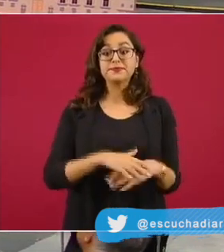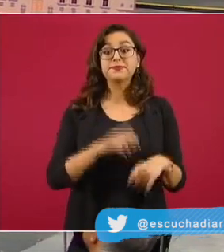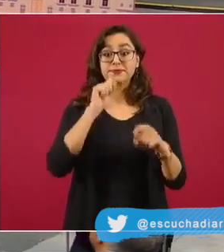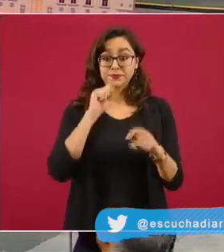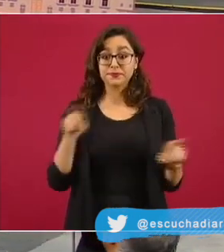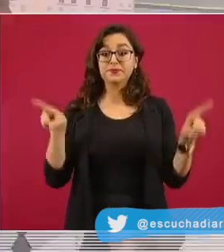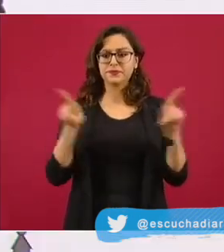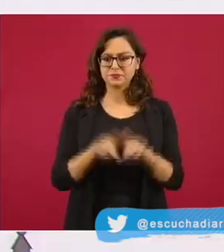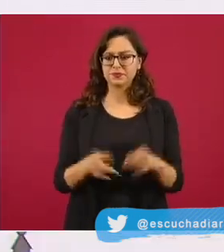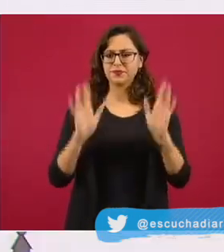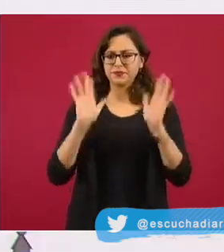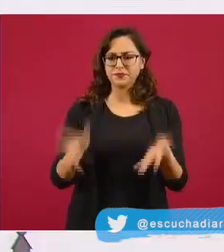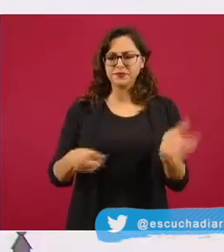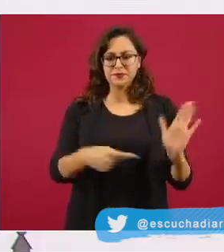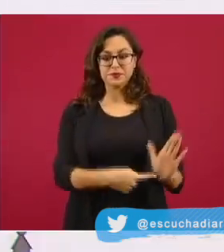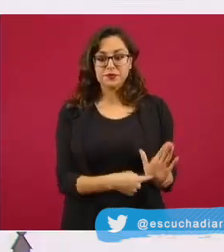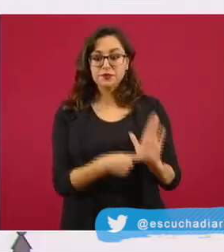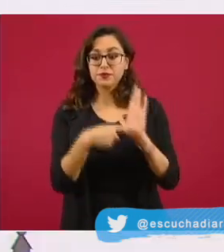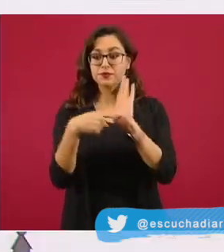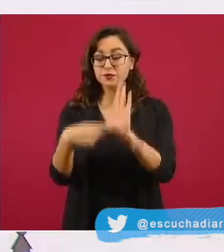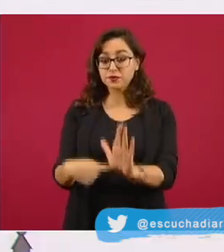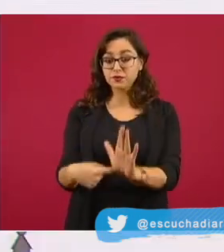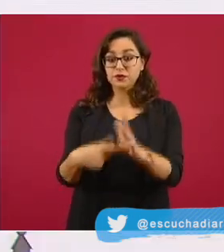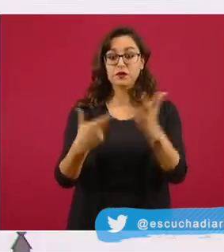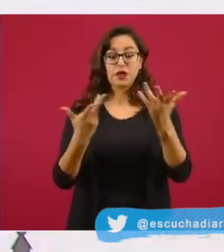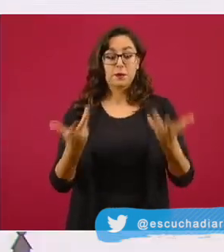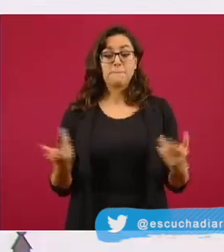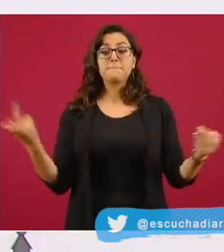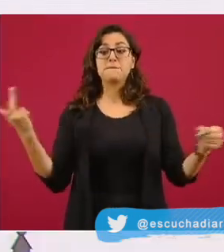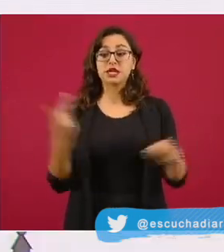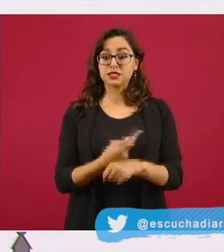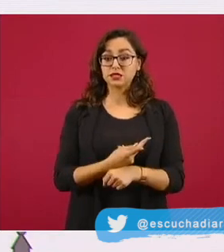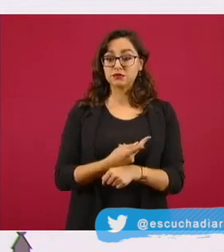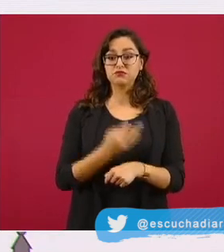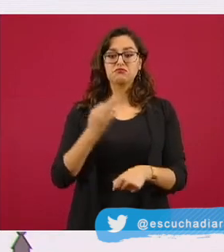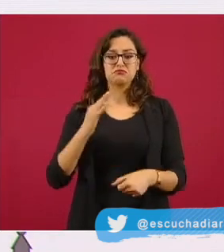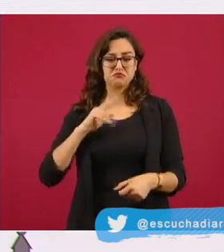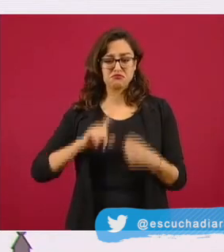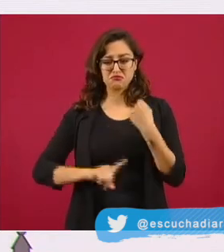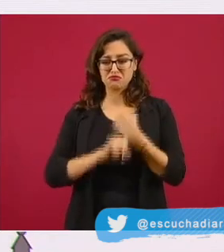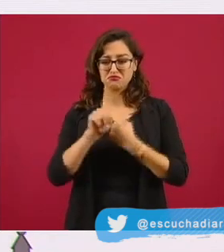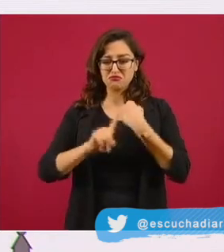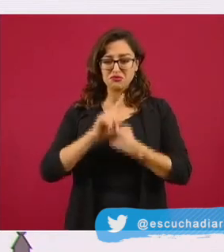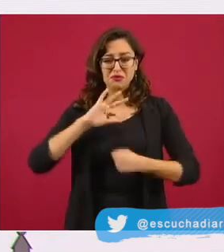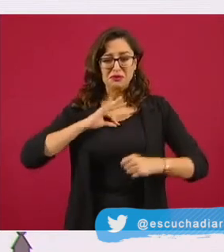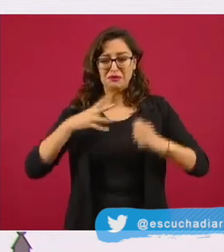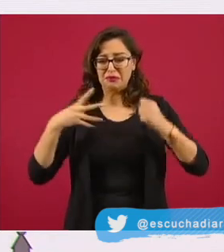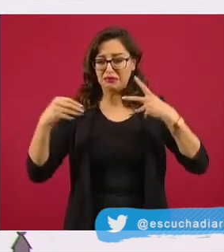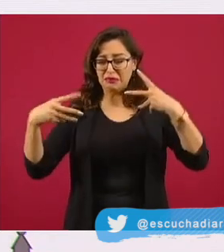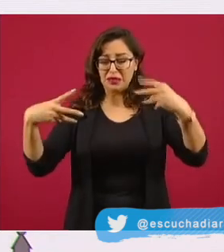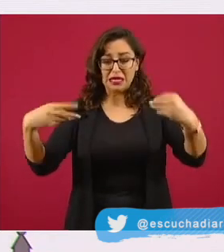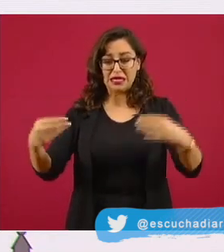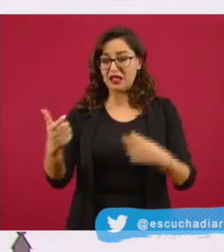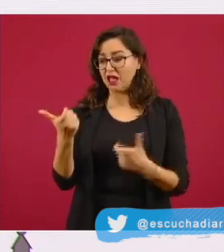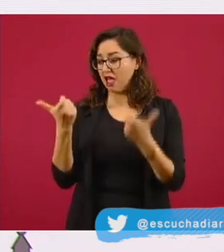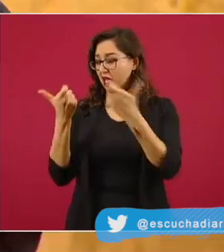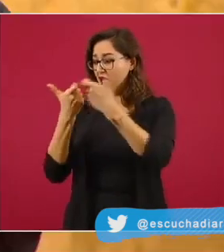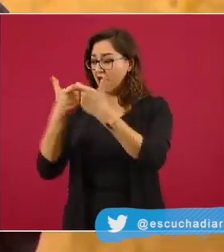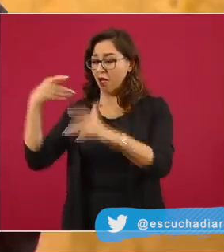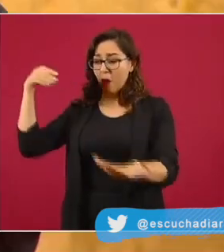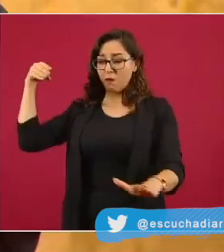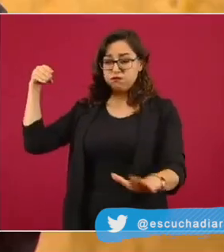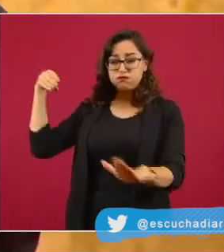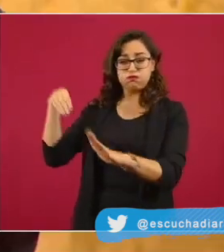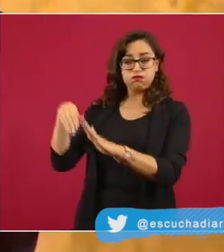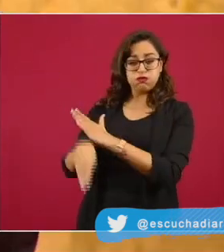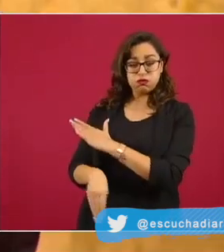comportamiento en forma de V, caeríamos hasta el fondo, como ocurrió en abril, pero